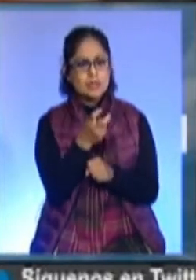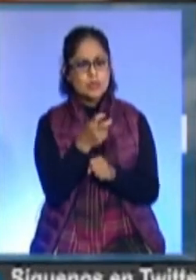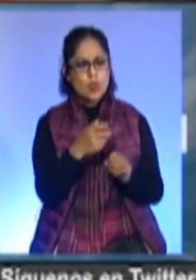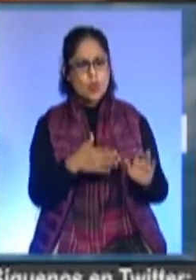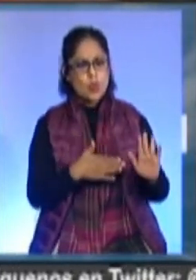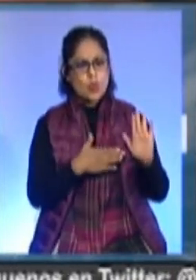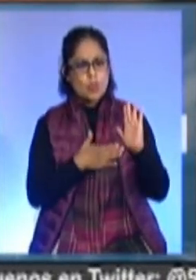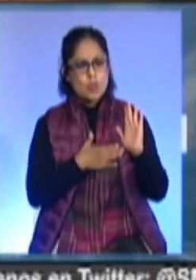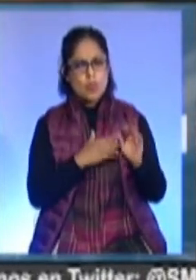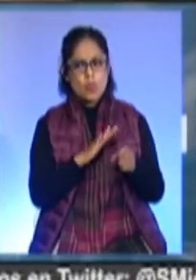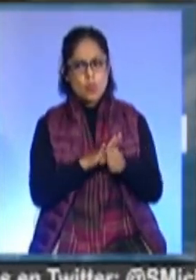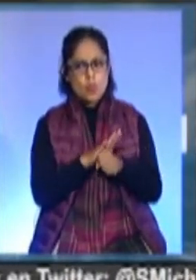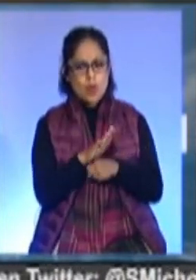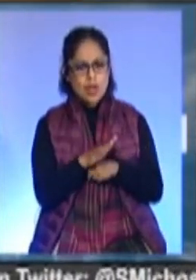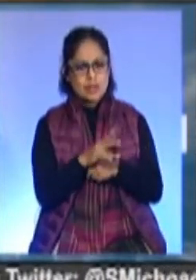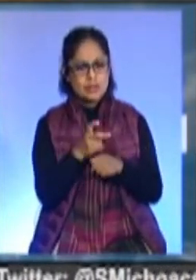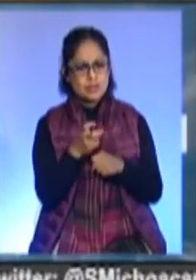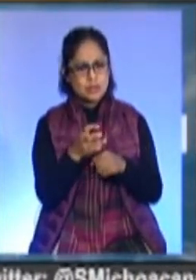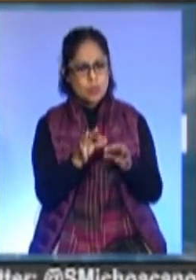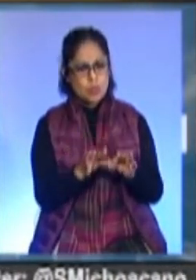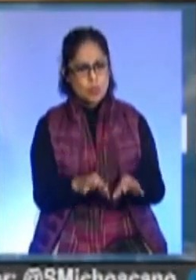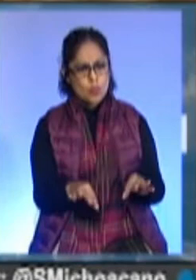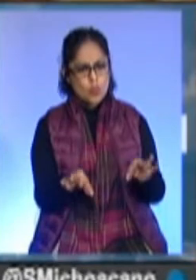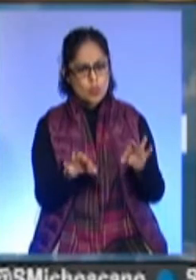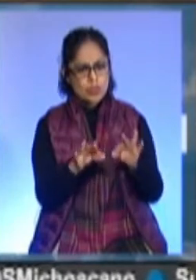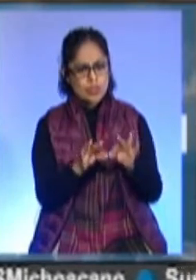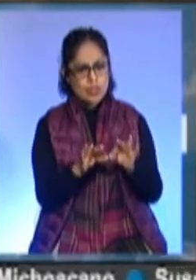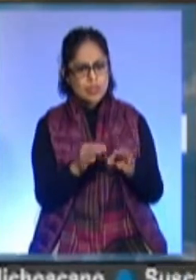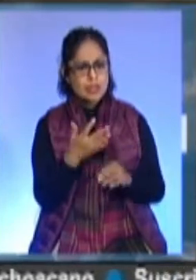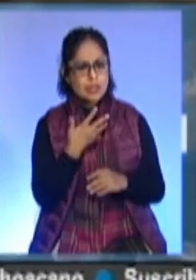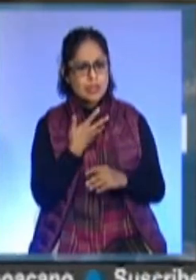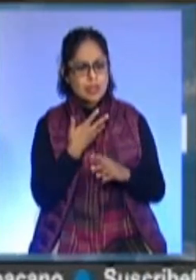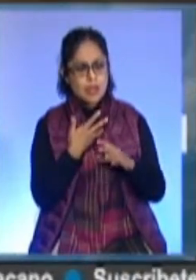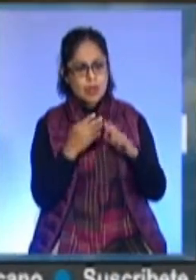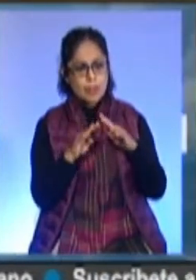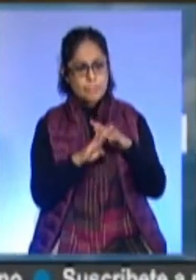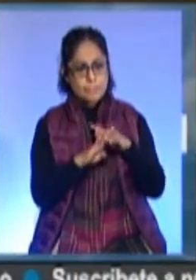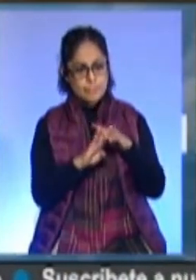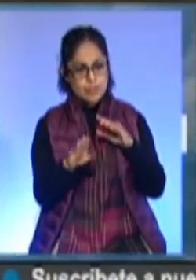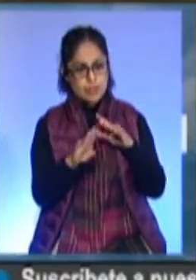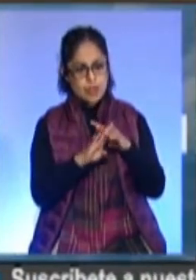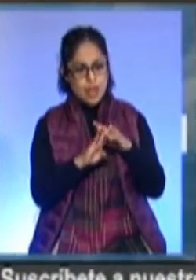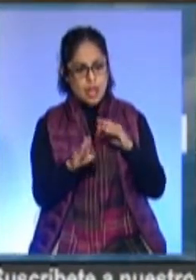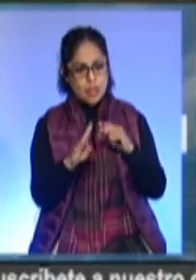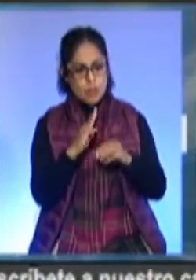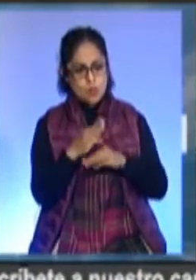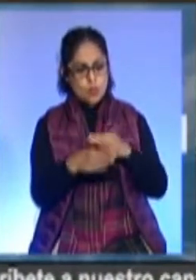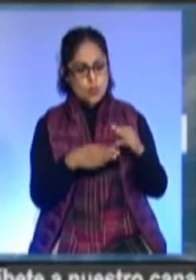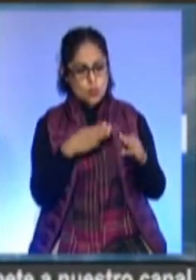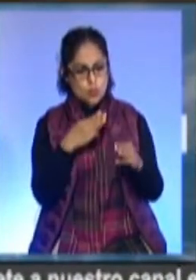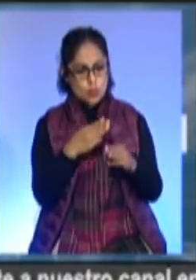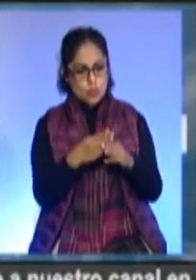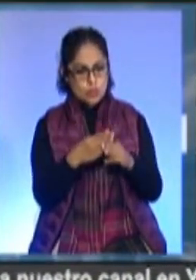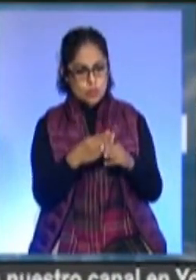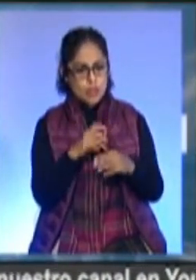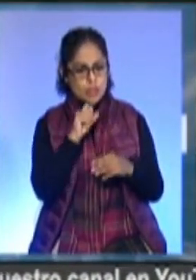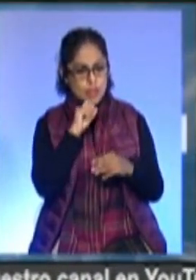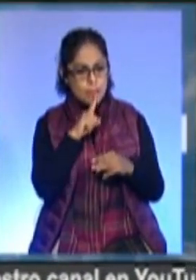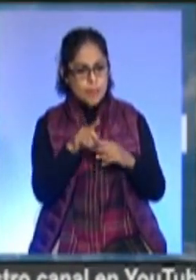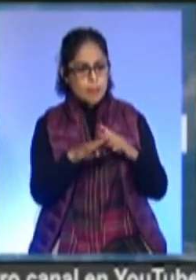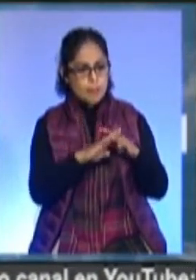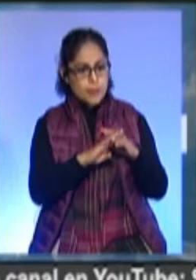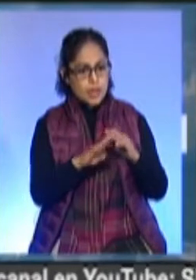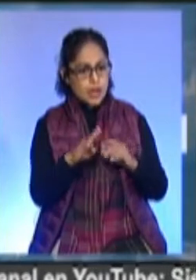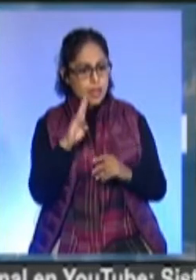bueno, es un papel fundamental que tiene el migrante a nivel mundial, pero desde luego el migrante